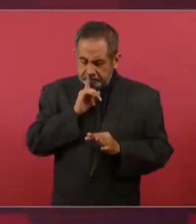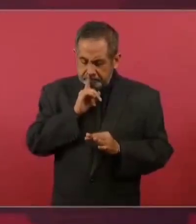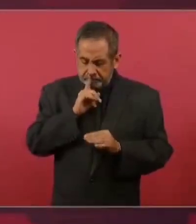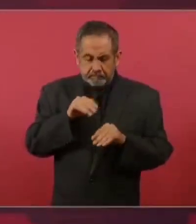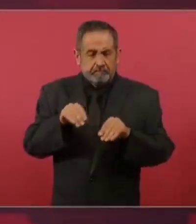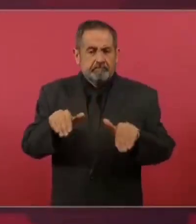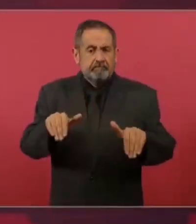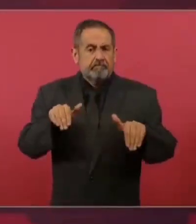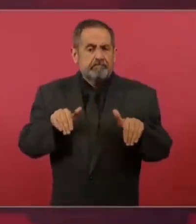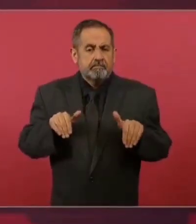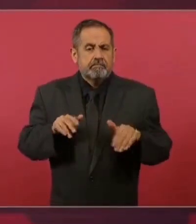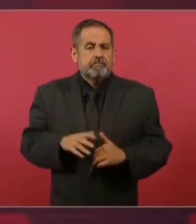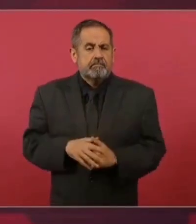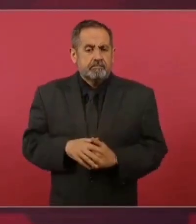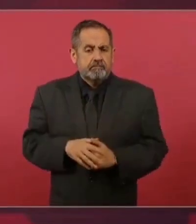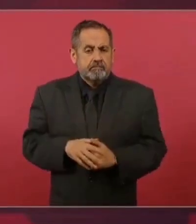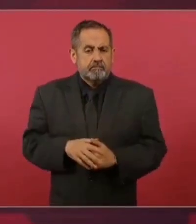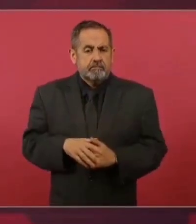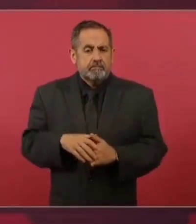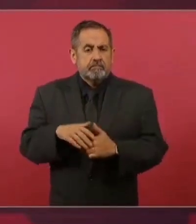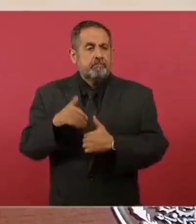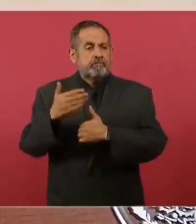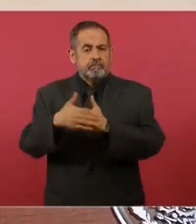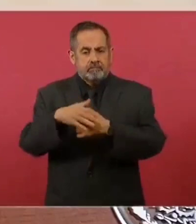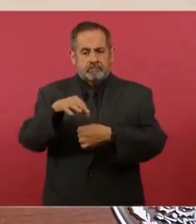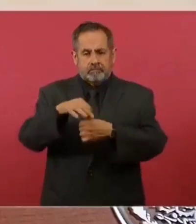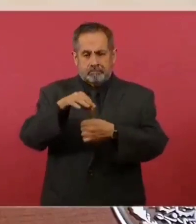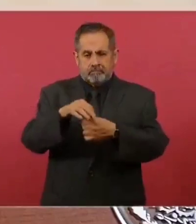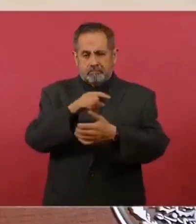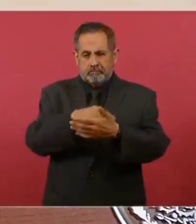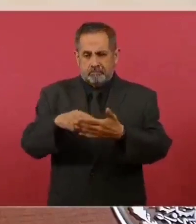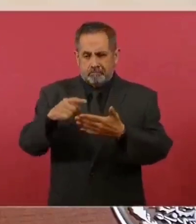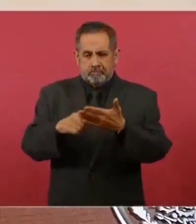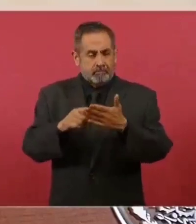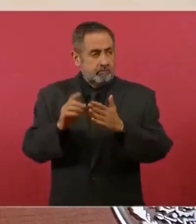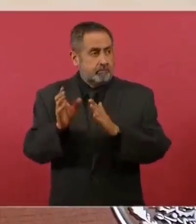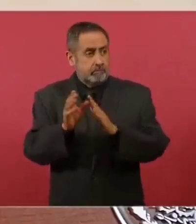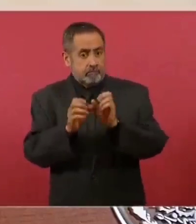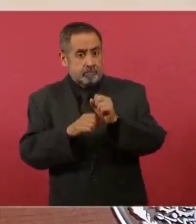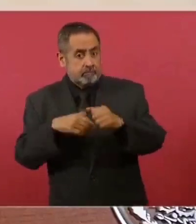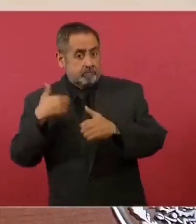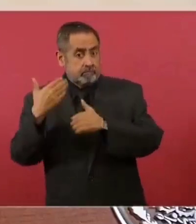en este caso y también en la elección constitucional.